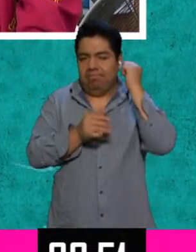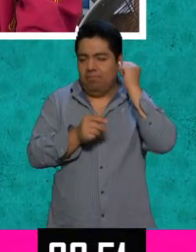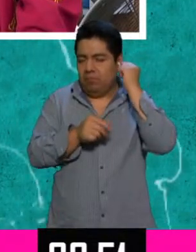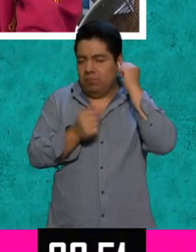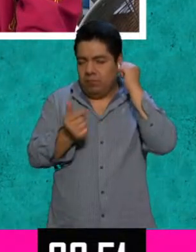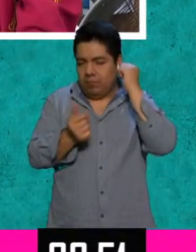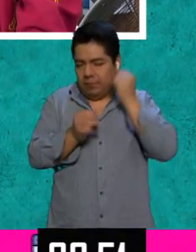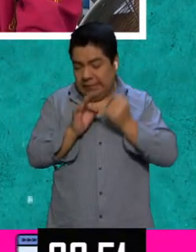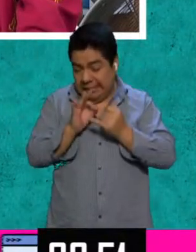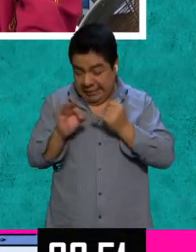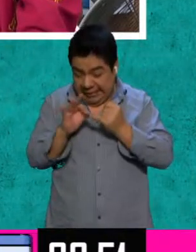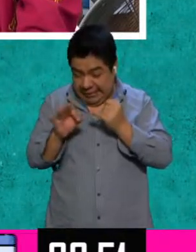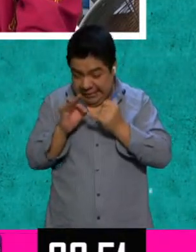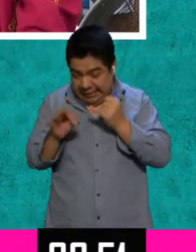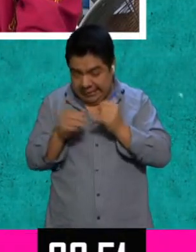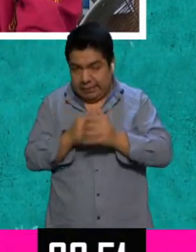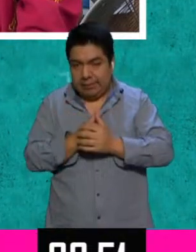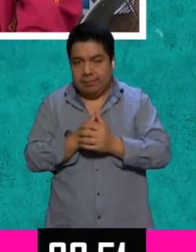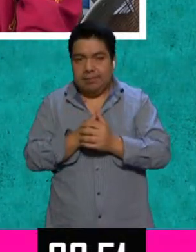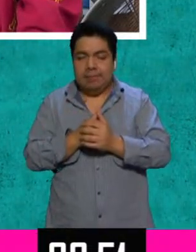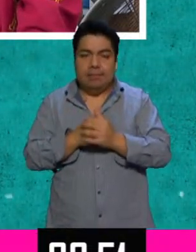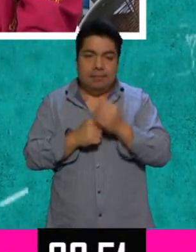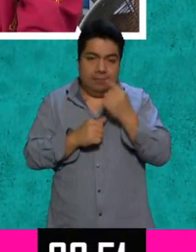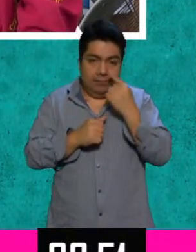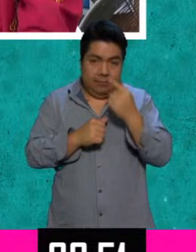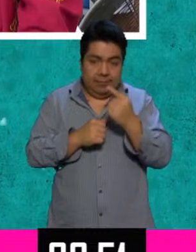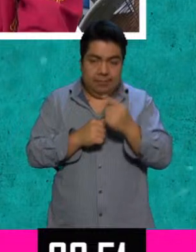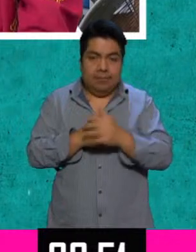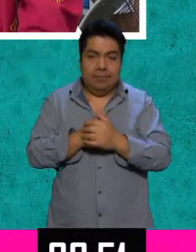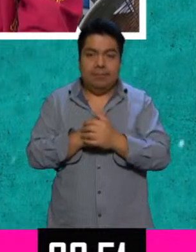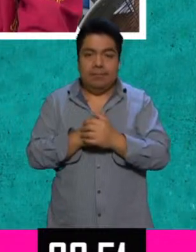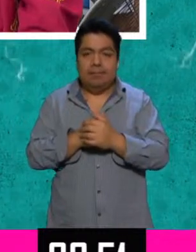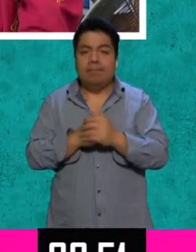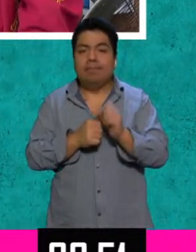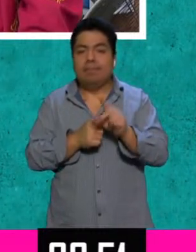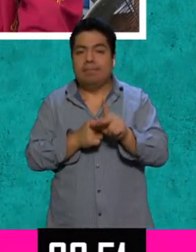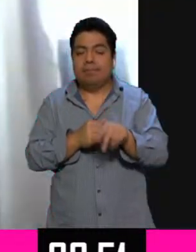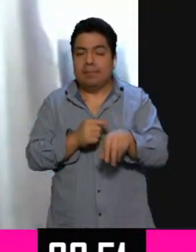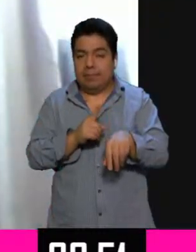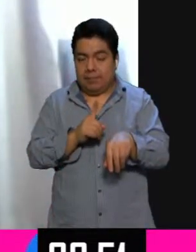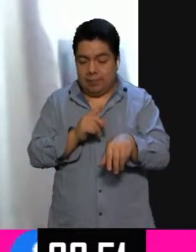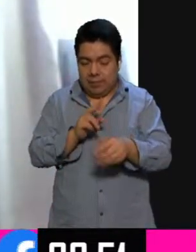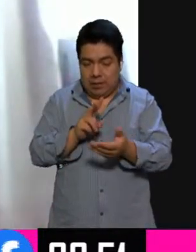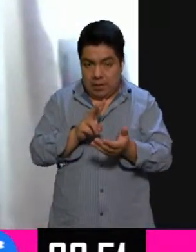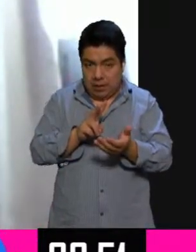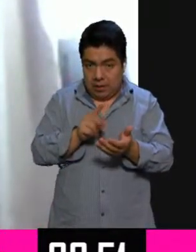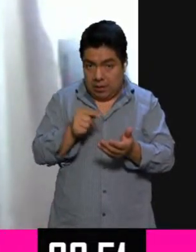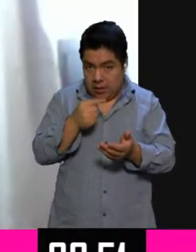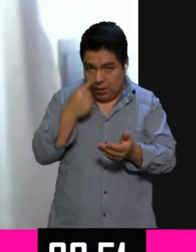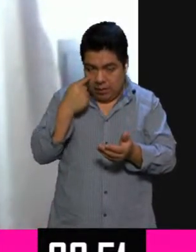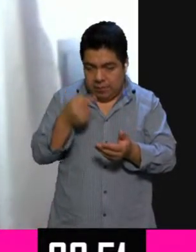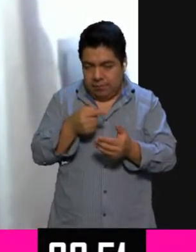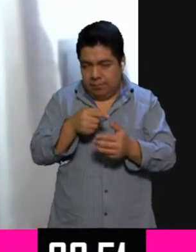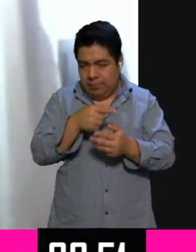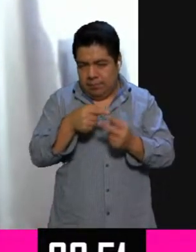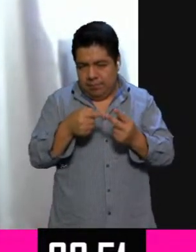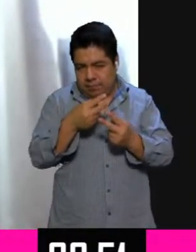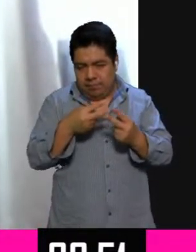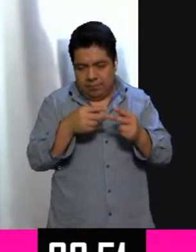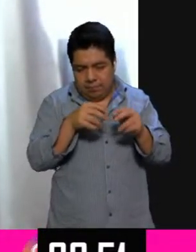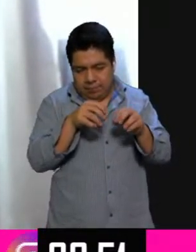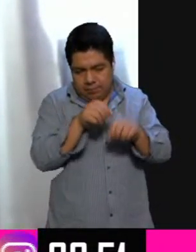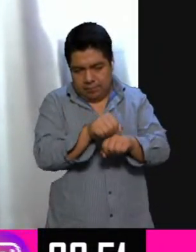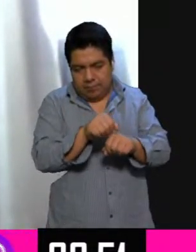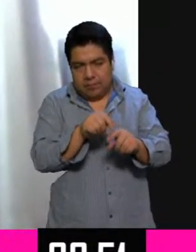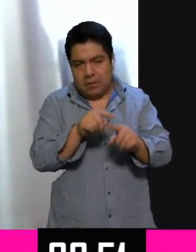lo último nada más, mira, es también evidente que estas capturas de